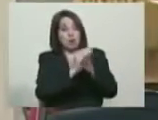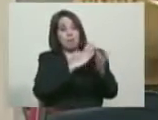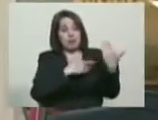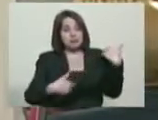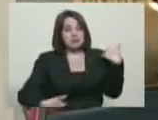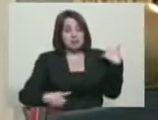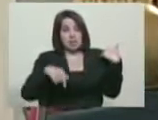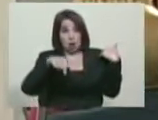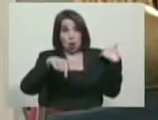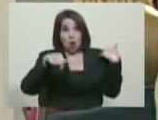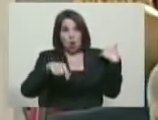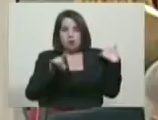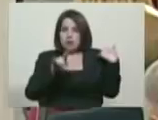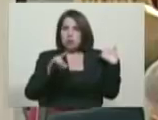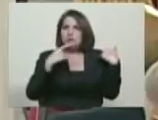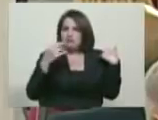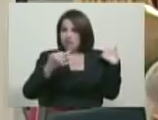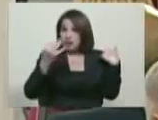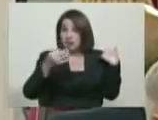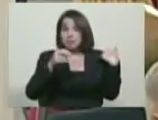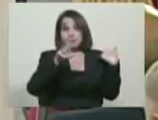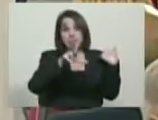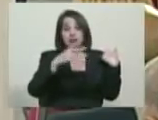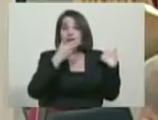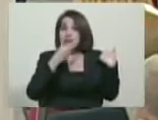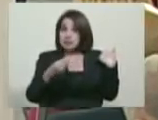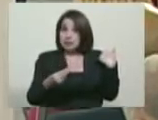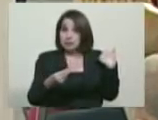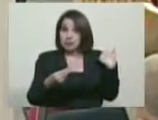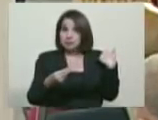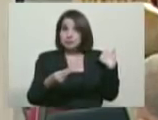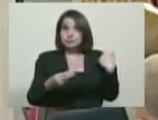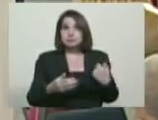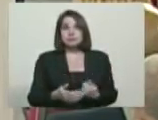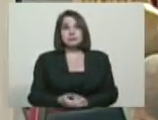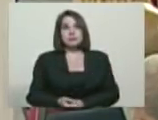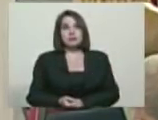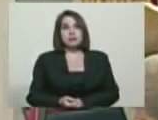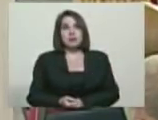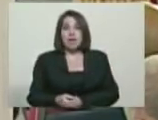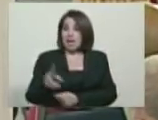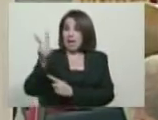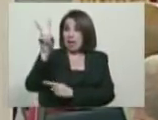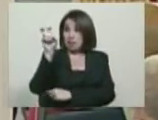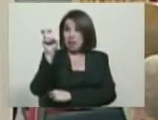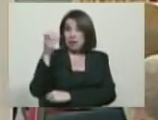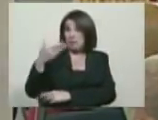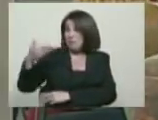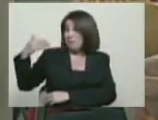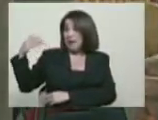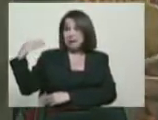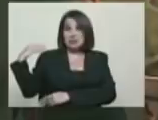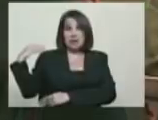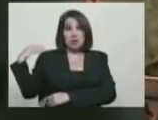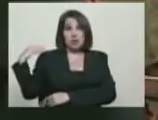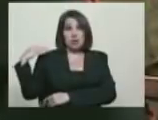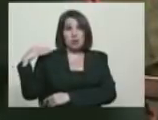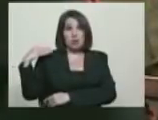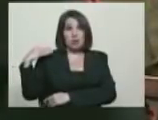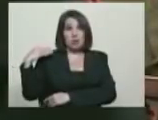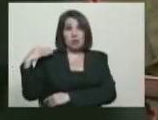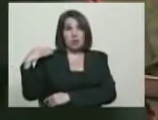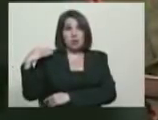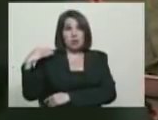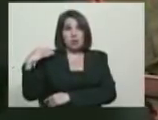Hoy es lunes, ¿verdad? 3 de diciembre. El viernes pasado apenas, yo recibí